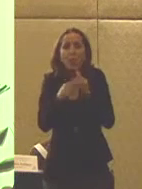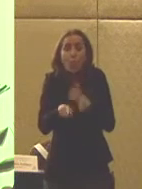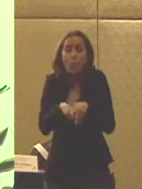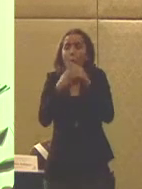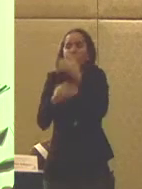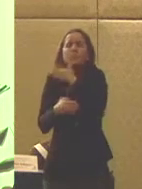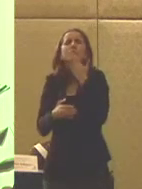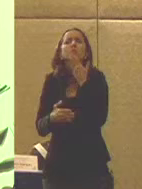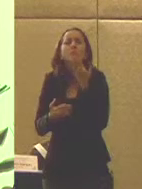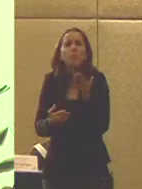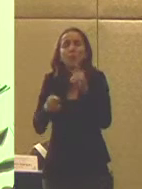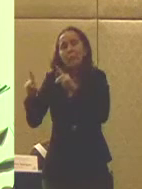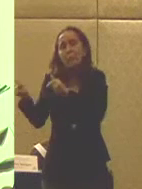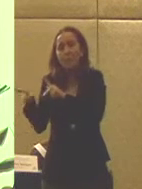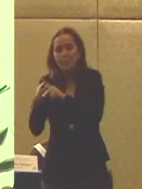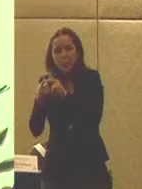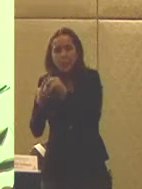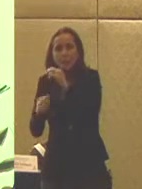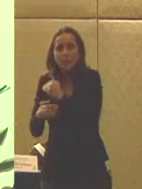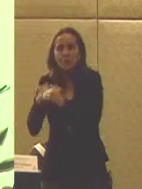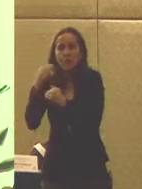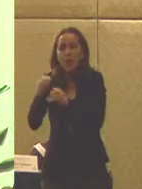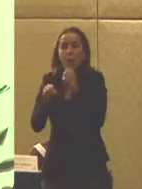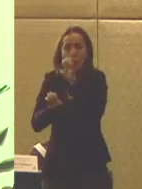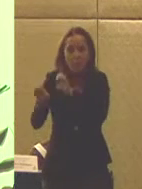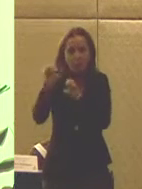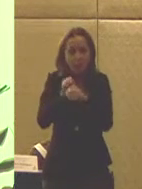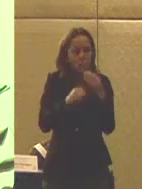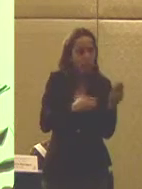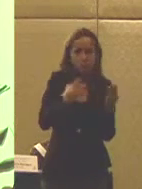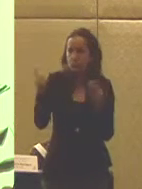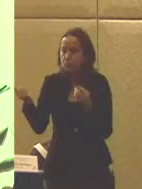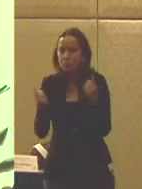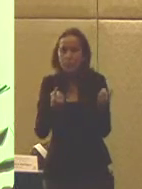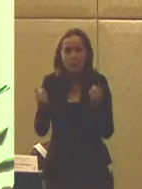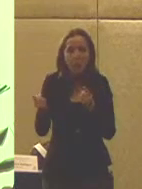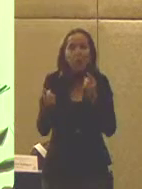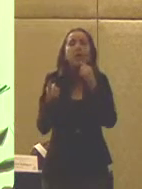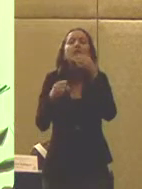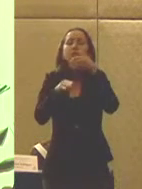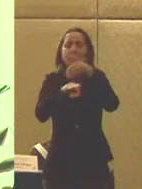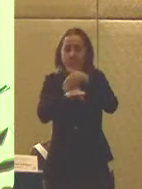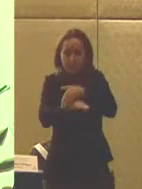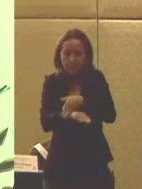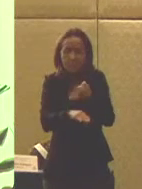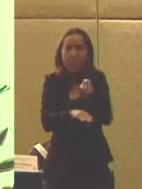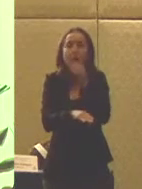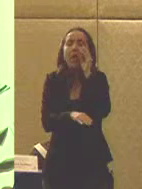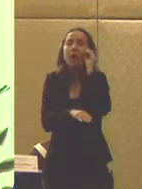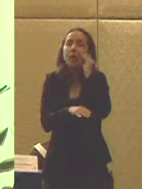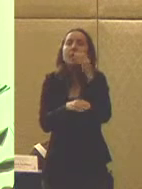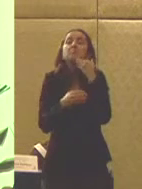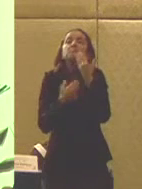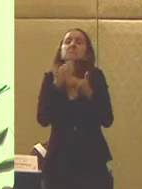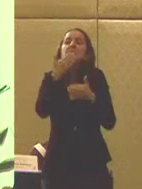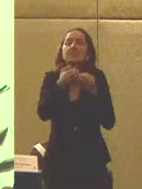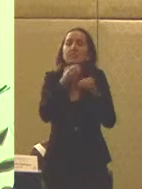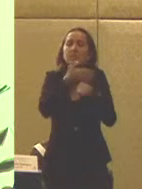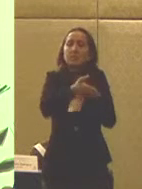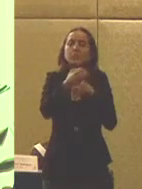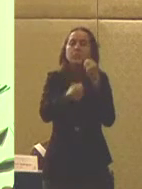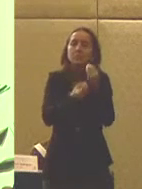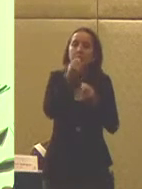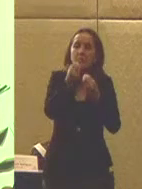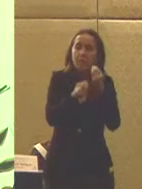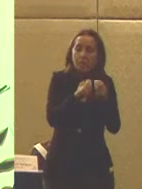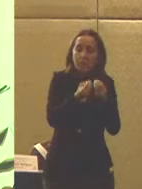tener la probabilidad de comparación, y entonces sí necesitan normalmente encontrar mecanismos relacionados al aspecto antes